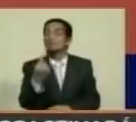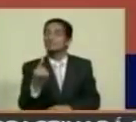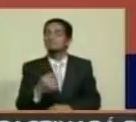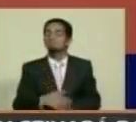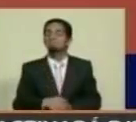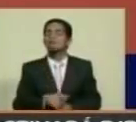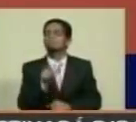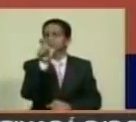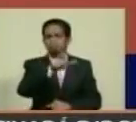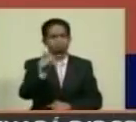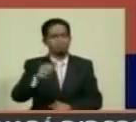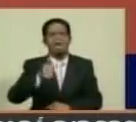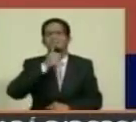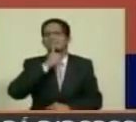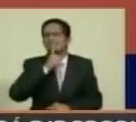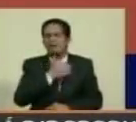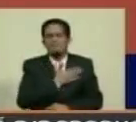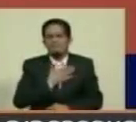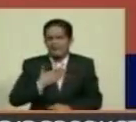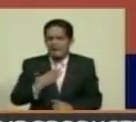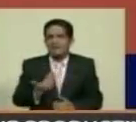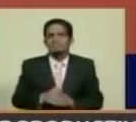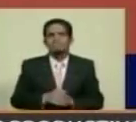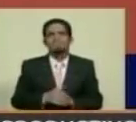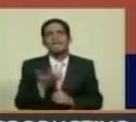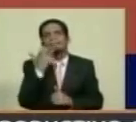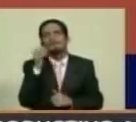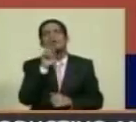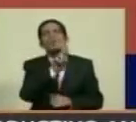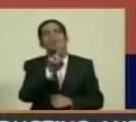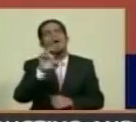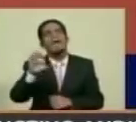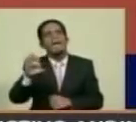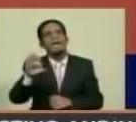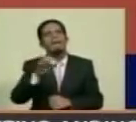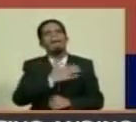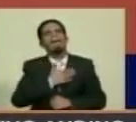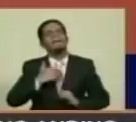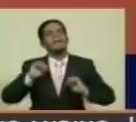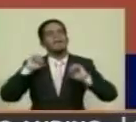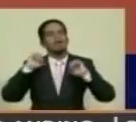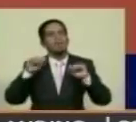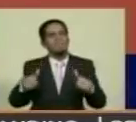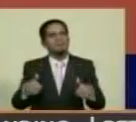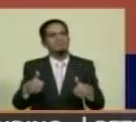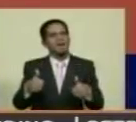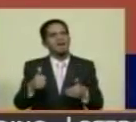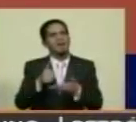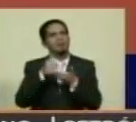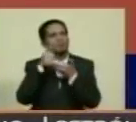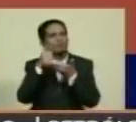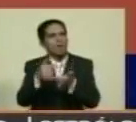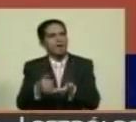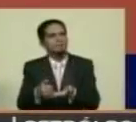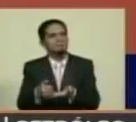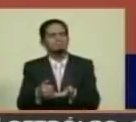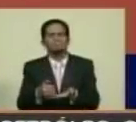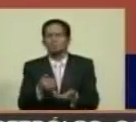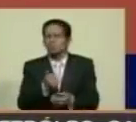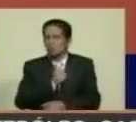quiera. Si la Unión Europea quiere iniciar una exploración para la facilitación, si quien